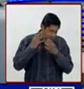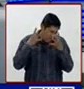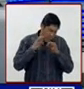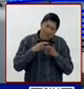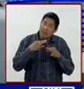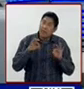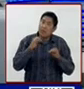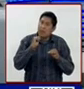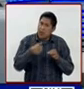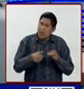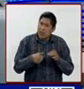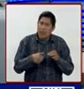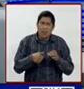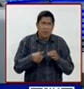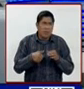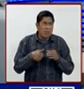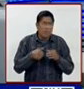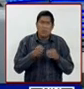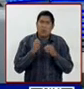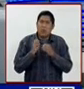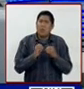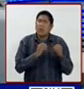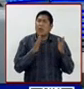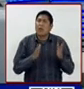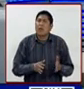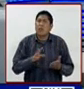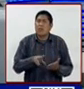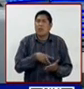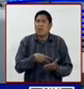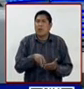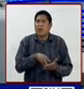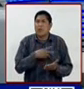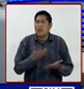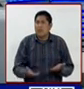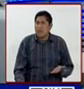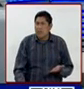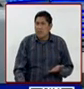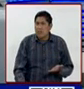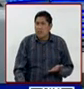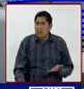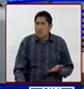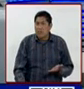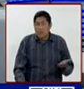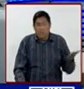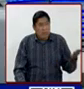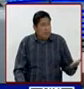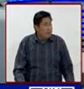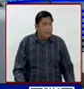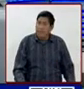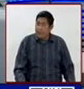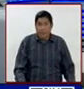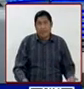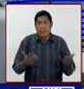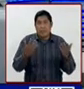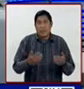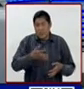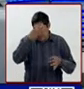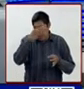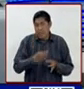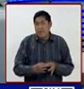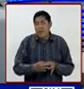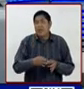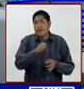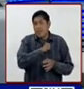fiesta. Mañana incluso van a llegar los organizadores de la fiesta bailando morenada. ¿Qué te parece? Bueno, hasta toda el lugar. Una fiesta, fe,